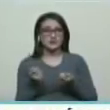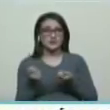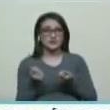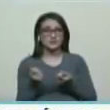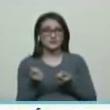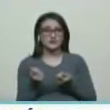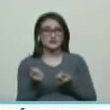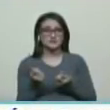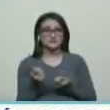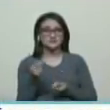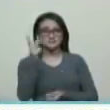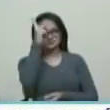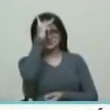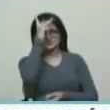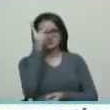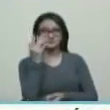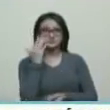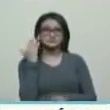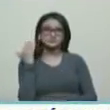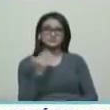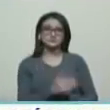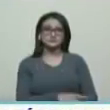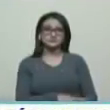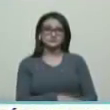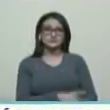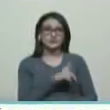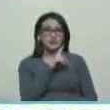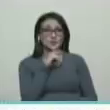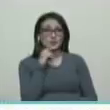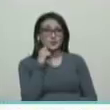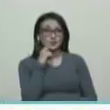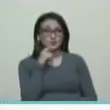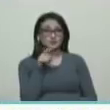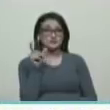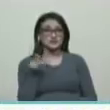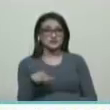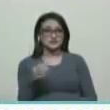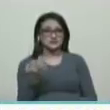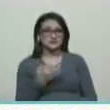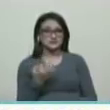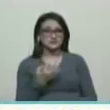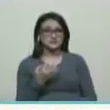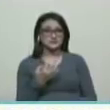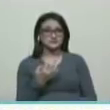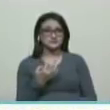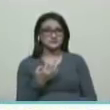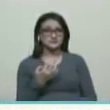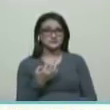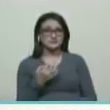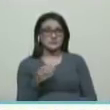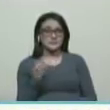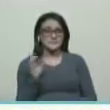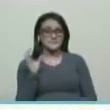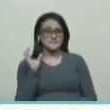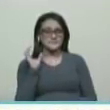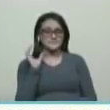Tarek El Aissami. Rusia para nosotros constituye un país